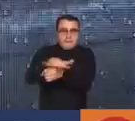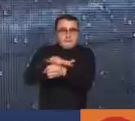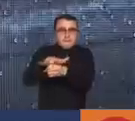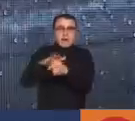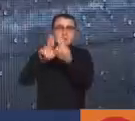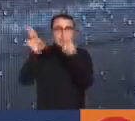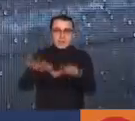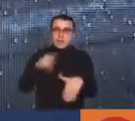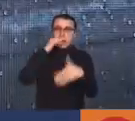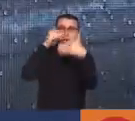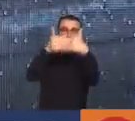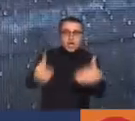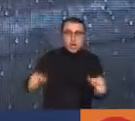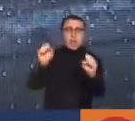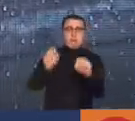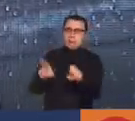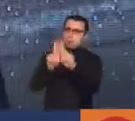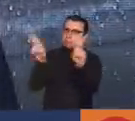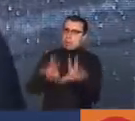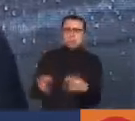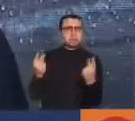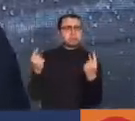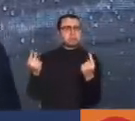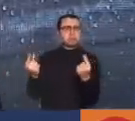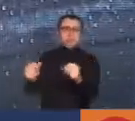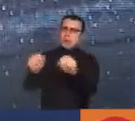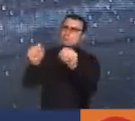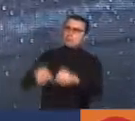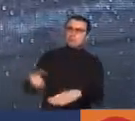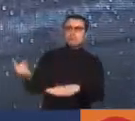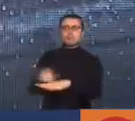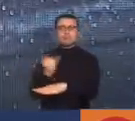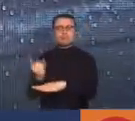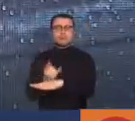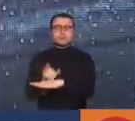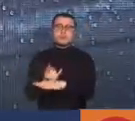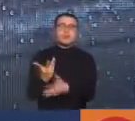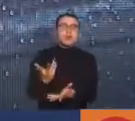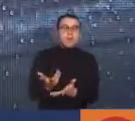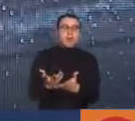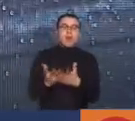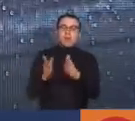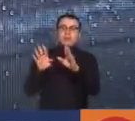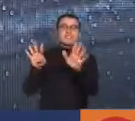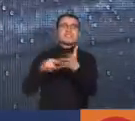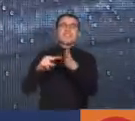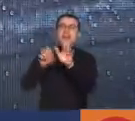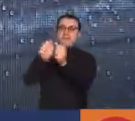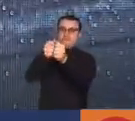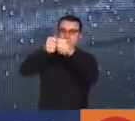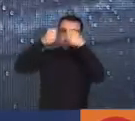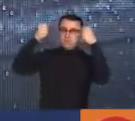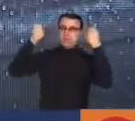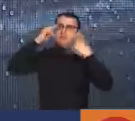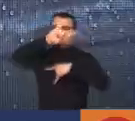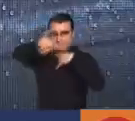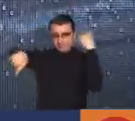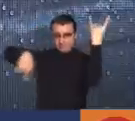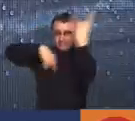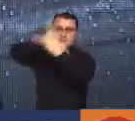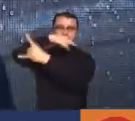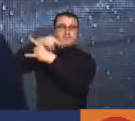puedan estudiar con banda ancha y utilizar eso que yo llamo la ventana del universo, cuando uno